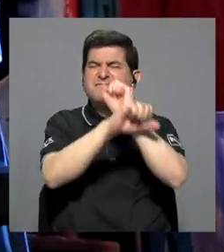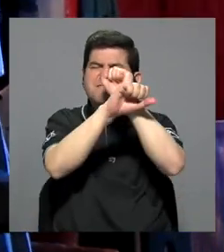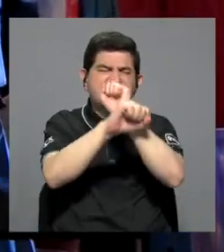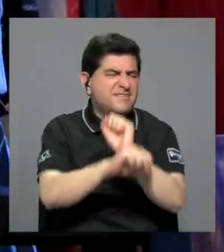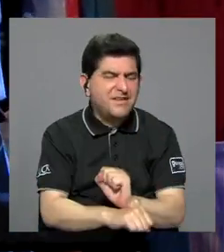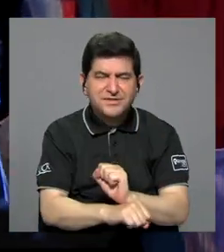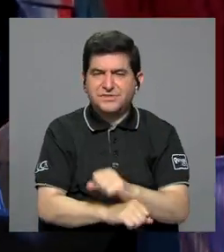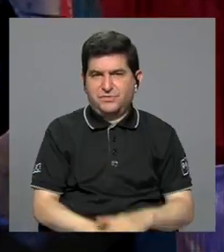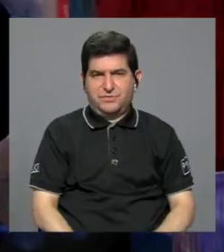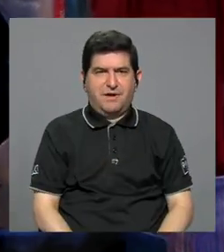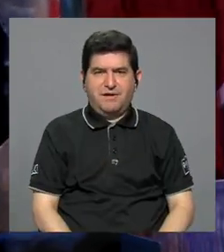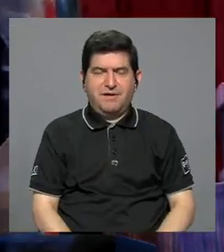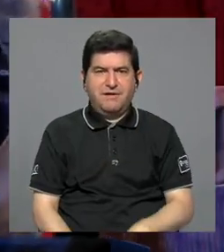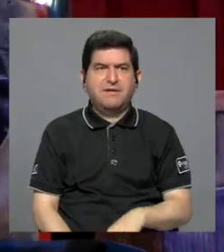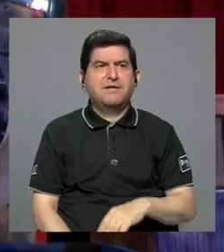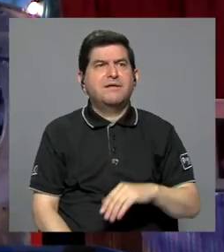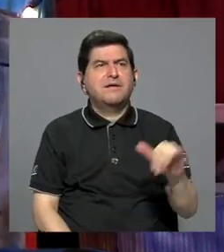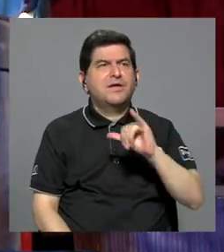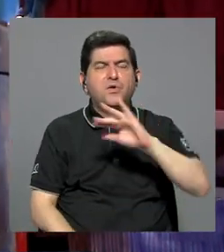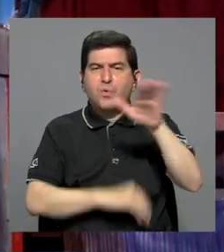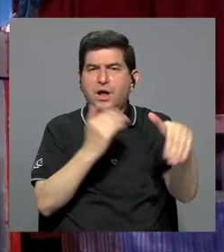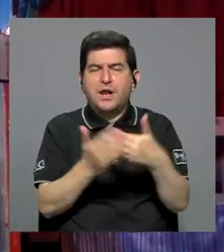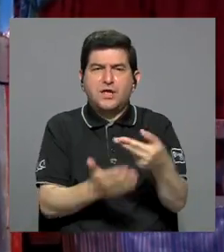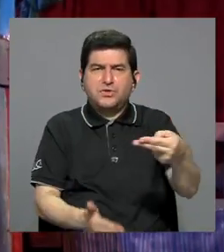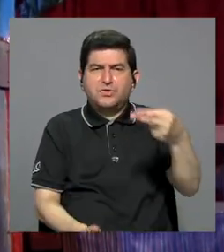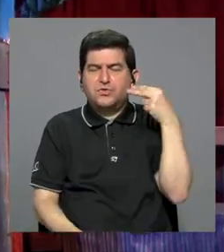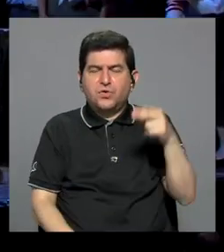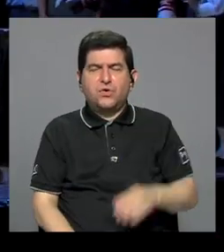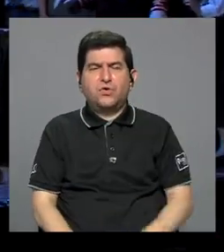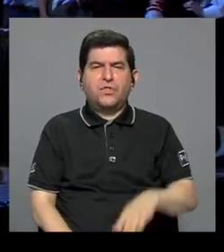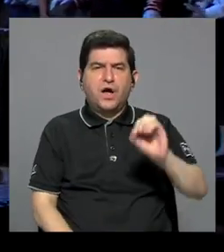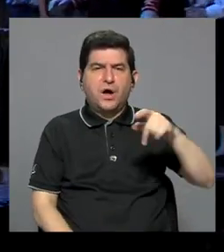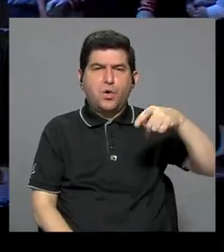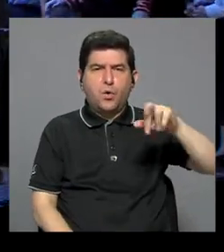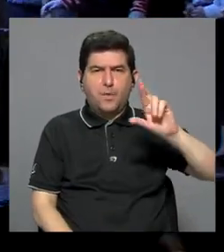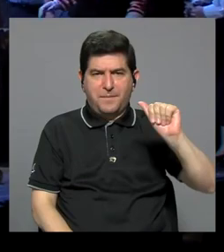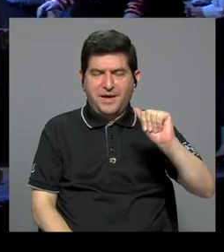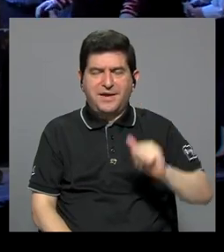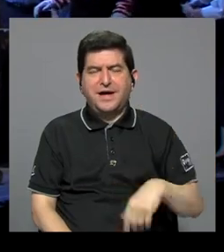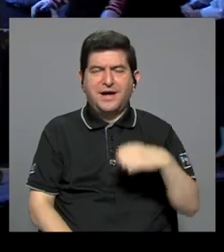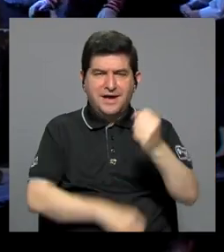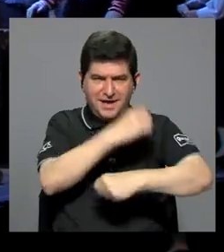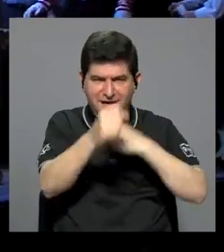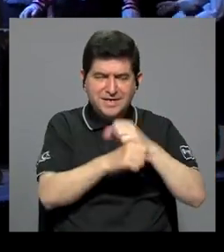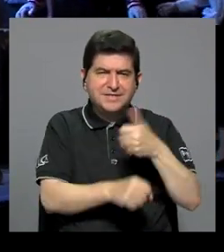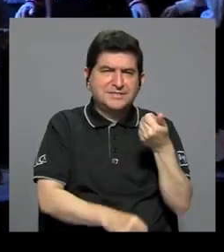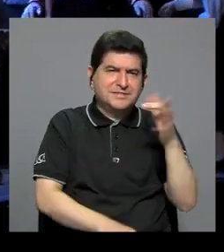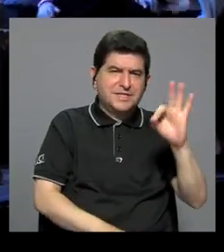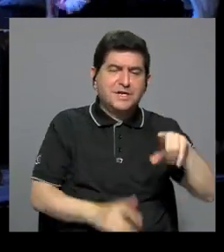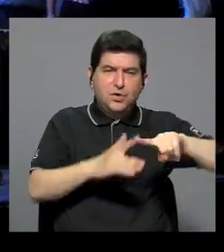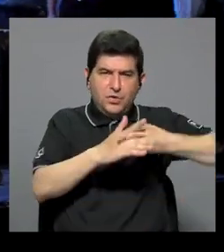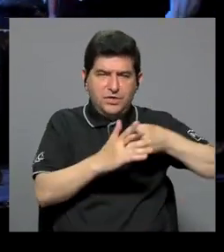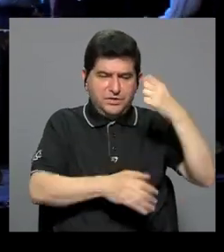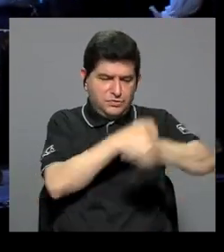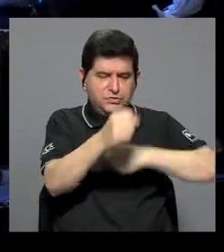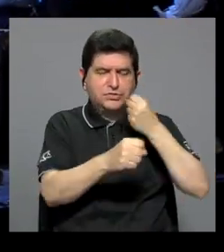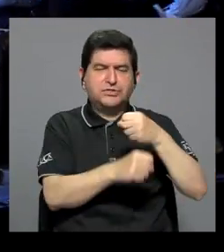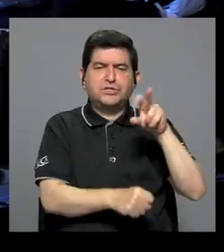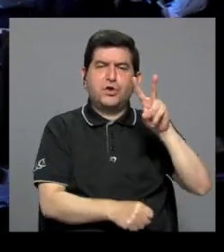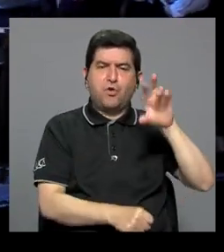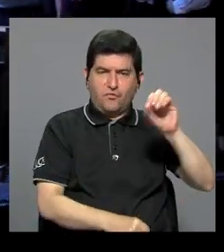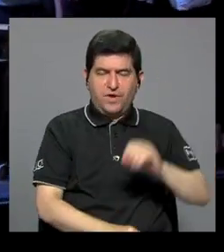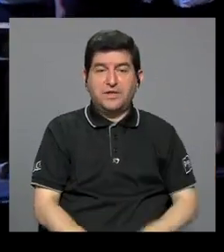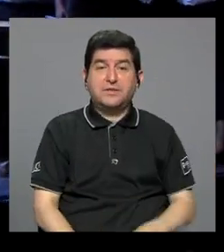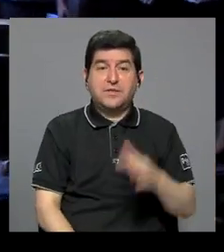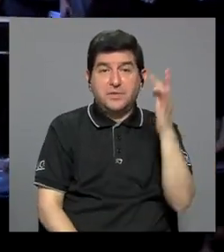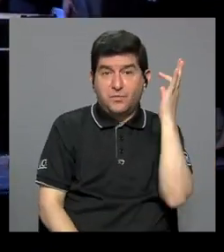tradicionales, por ponerlo de alguna manera, y toda la historia de la ópera, sobre todo a través de todo el siglo XIX y principios del siglo XX,